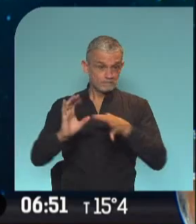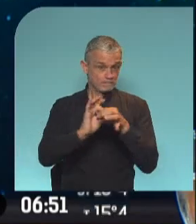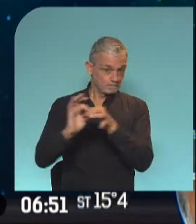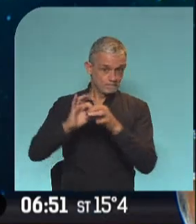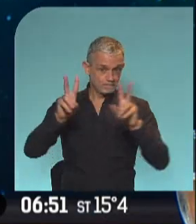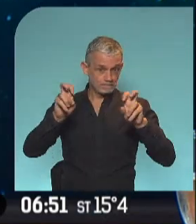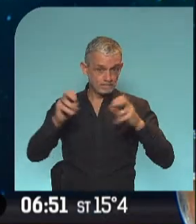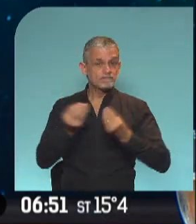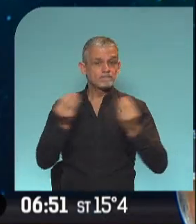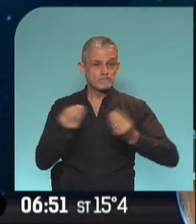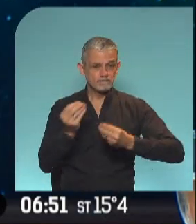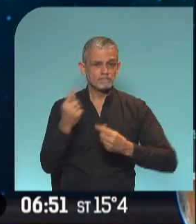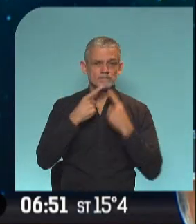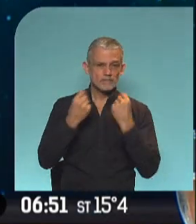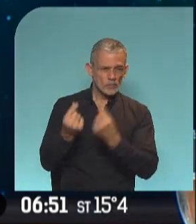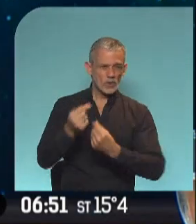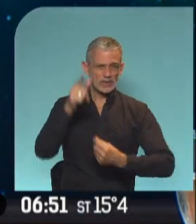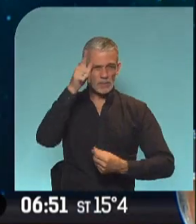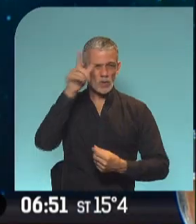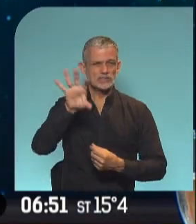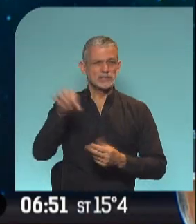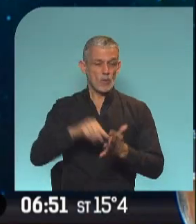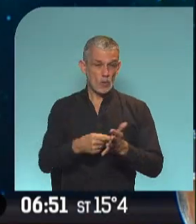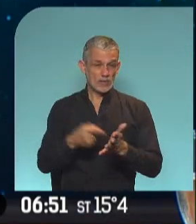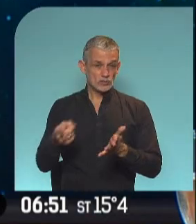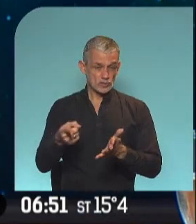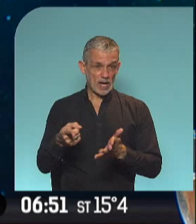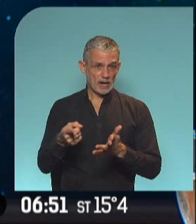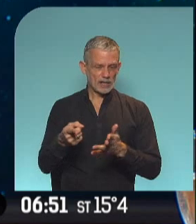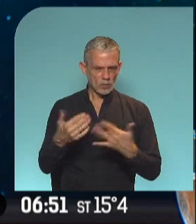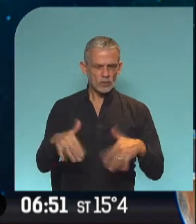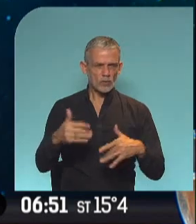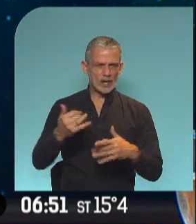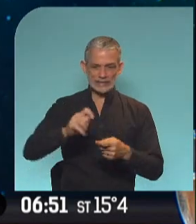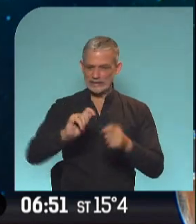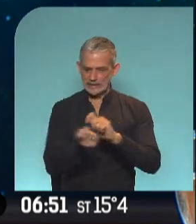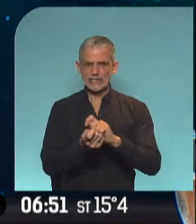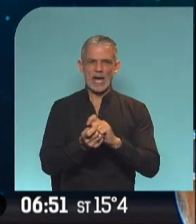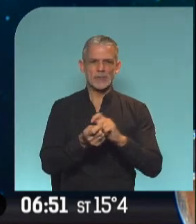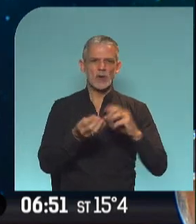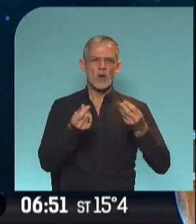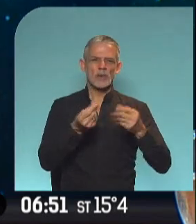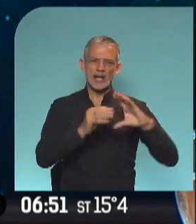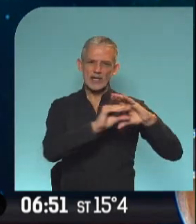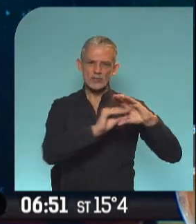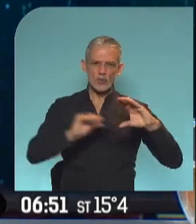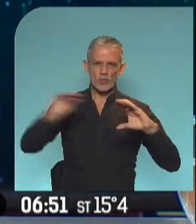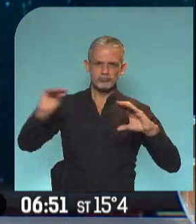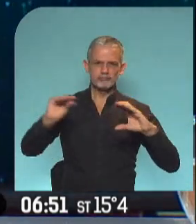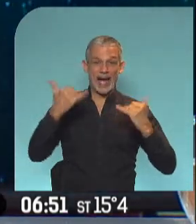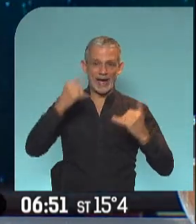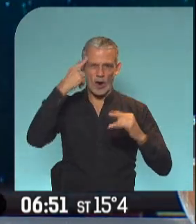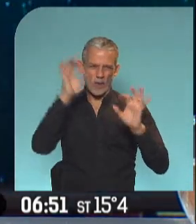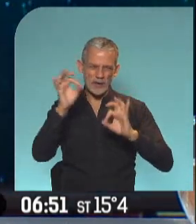Justamente de lo que generó el reclamo de la policía de la provincia de Buenos Aires con el consecuente cambio en la coparticipación, hubo reacciones.